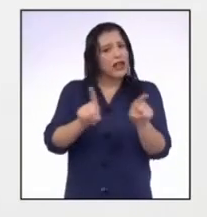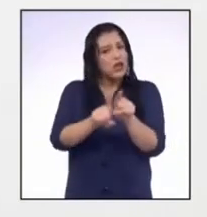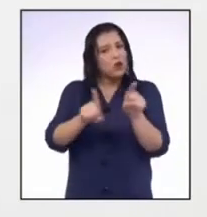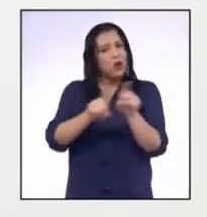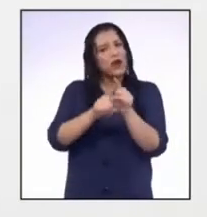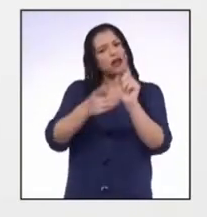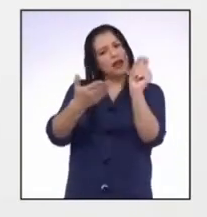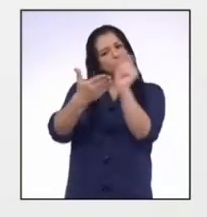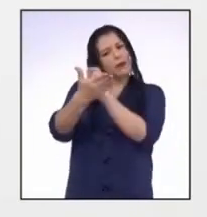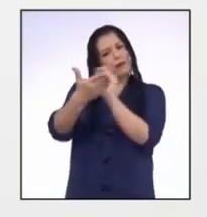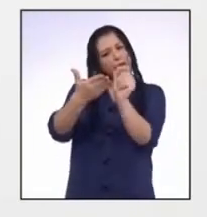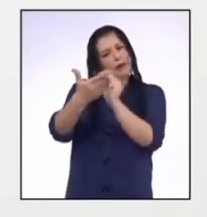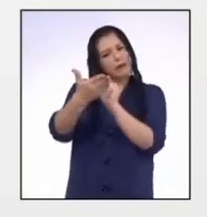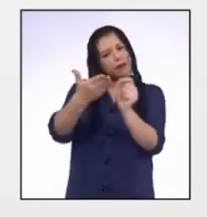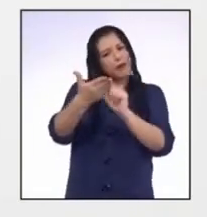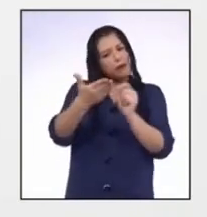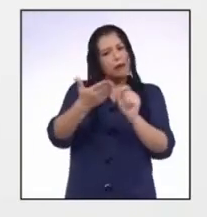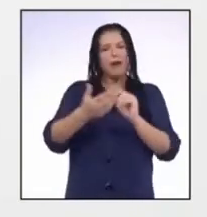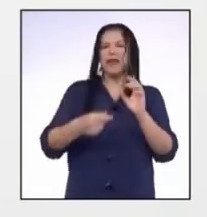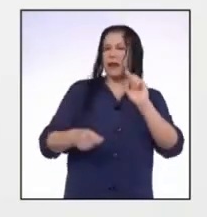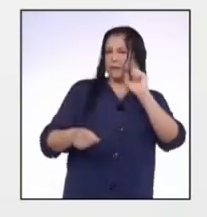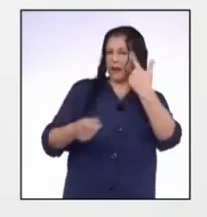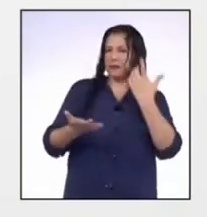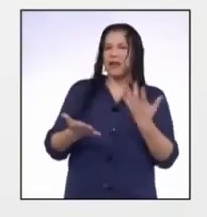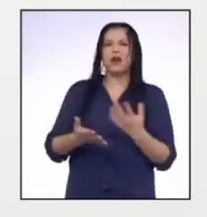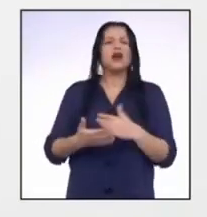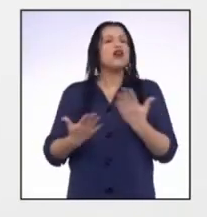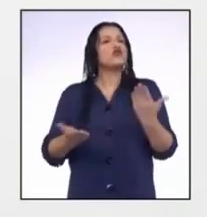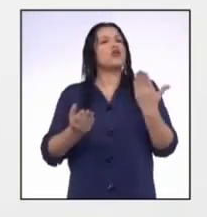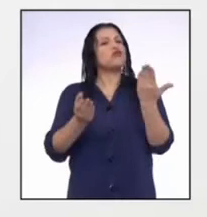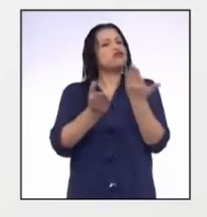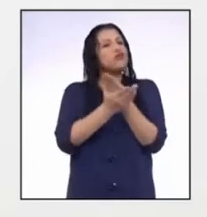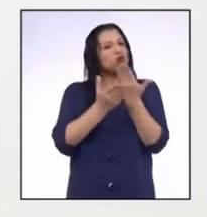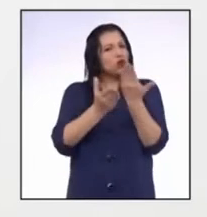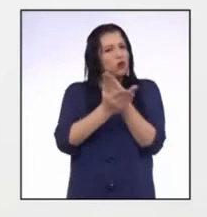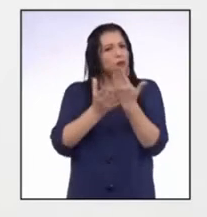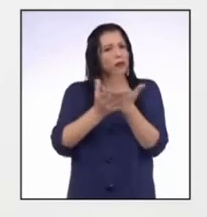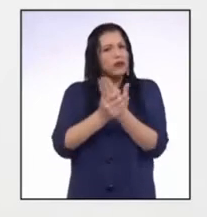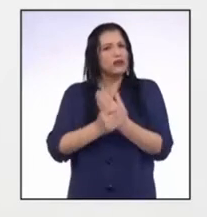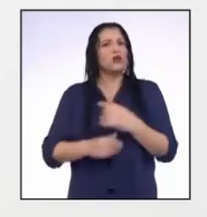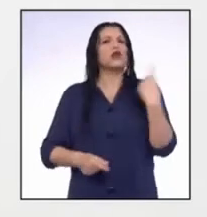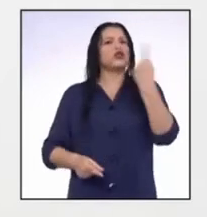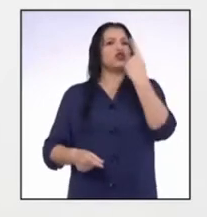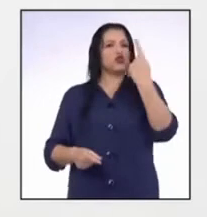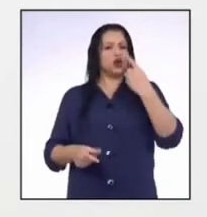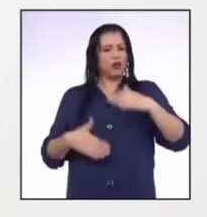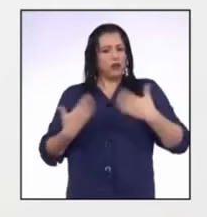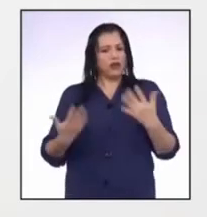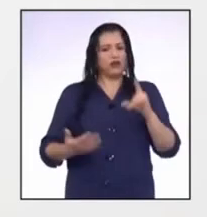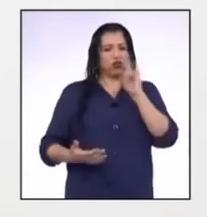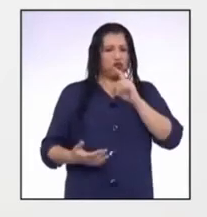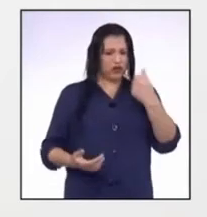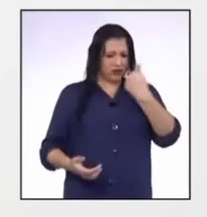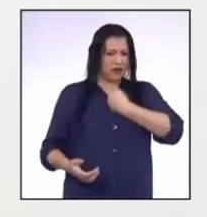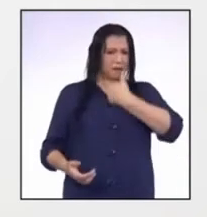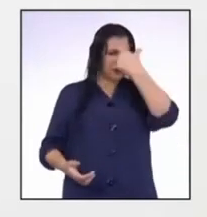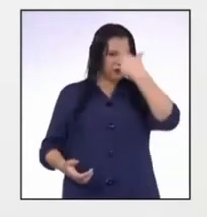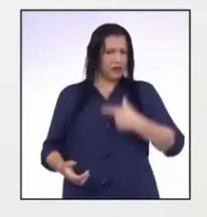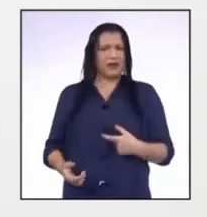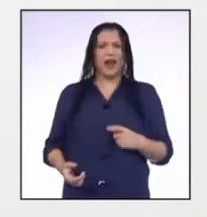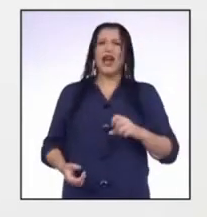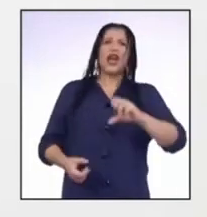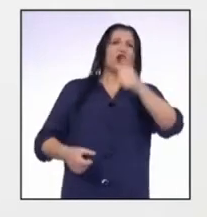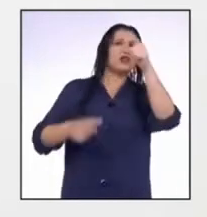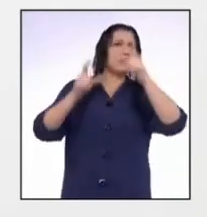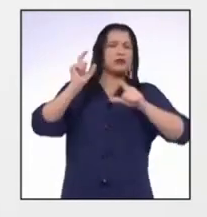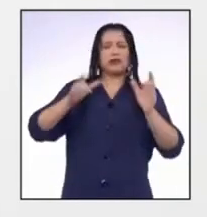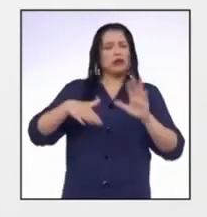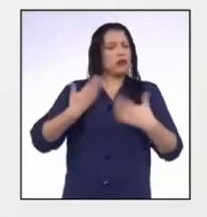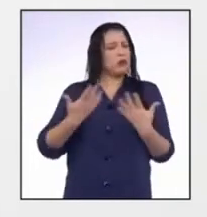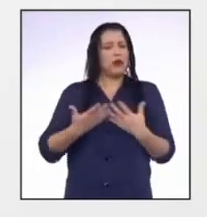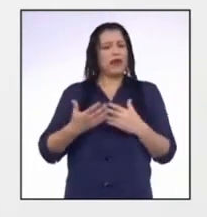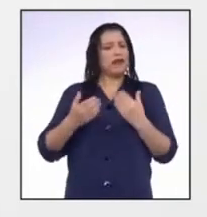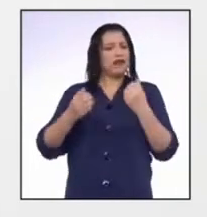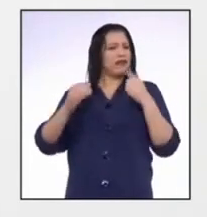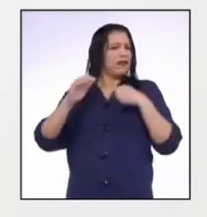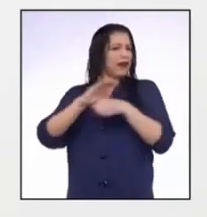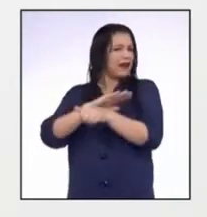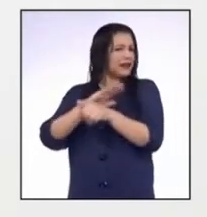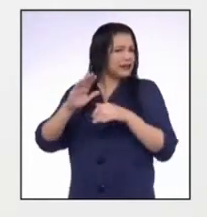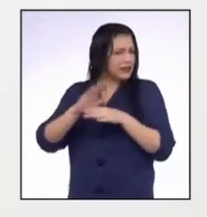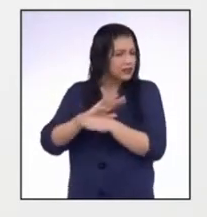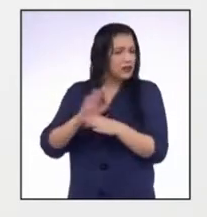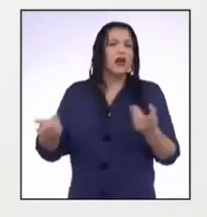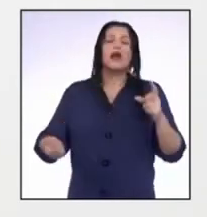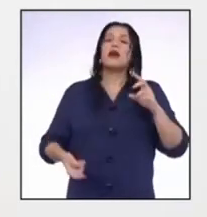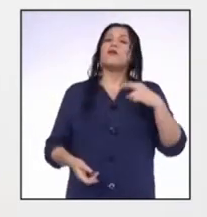las redacciones de los borradores, son documentos que solo te servirán a ti y nadie más tendrá acceso a ellos. Por